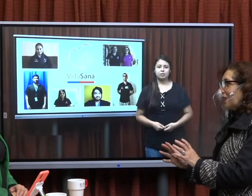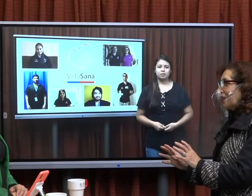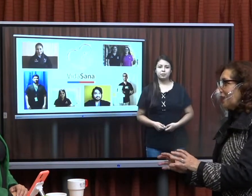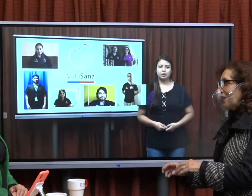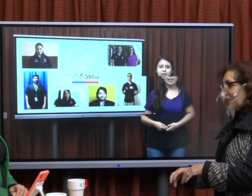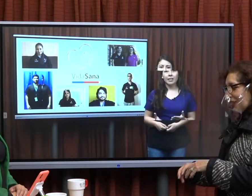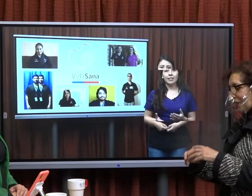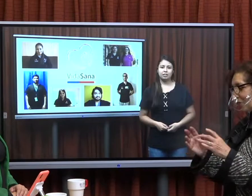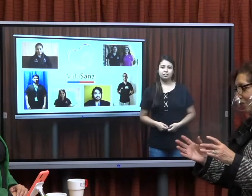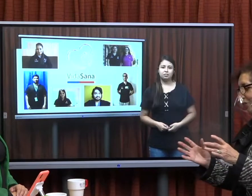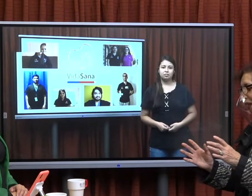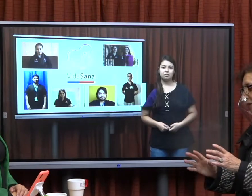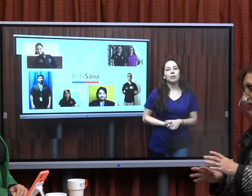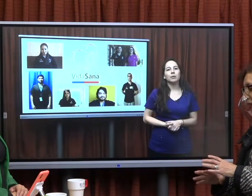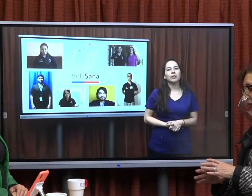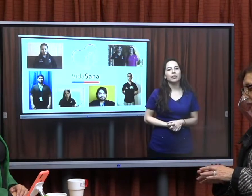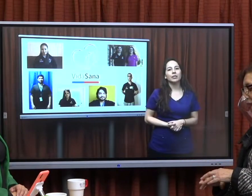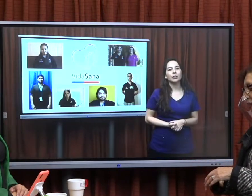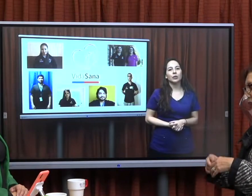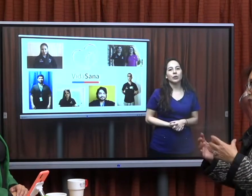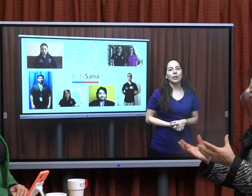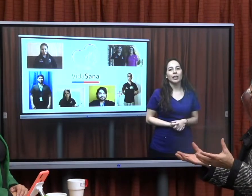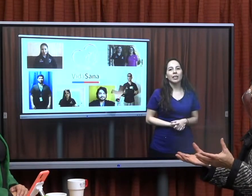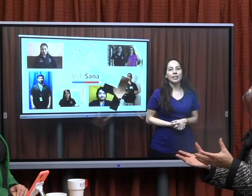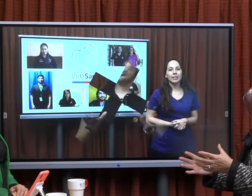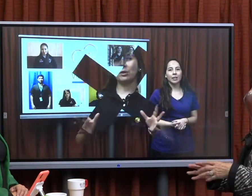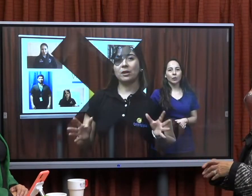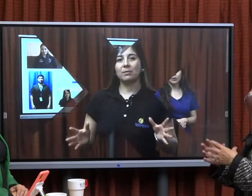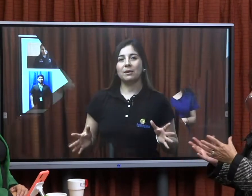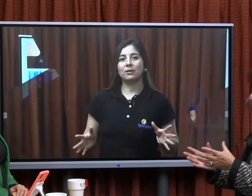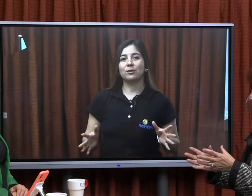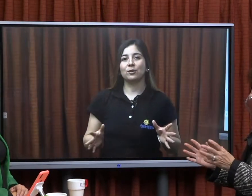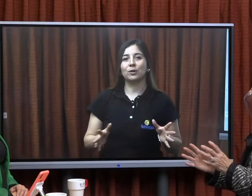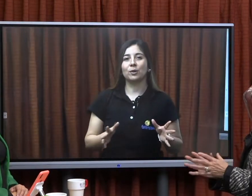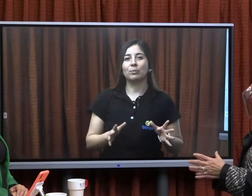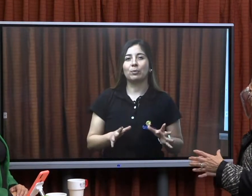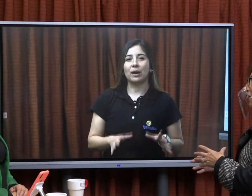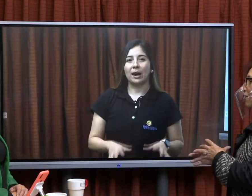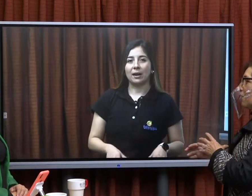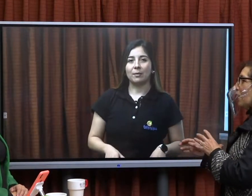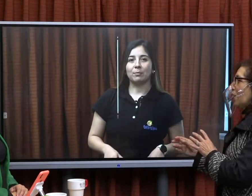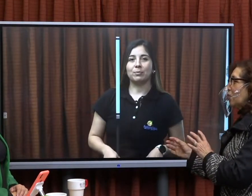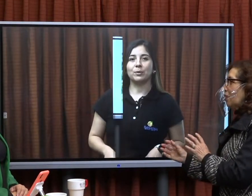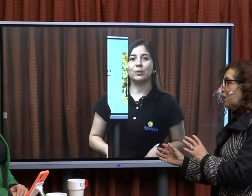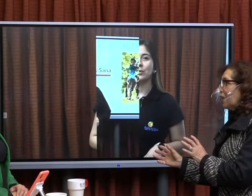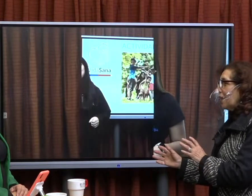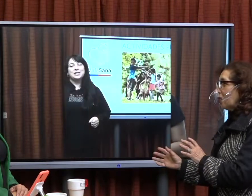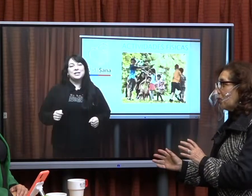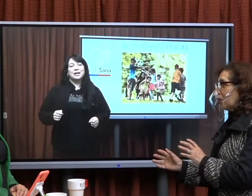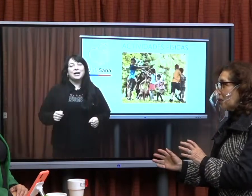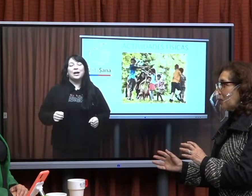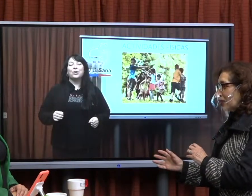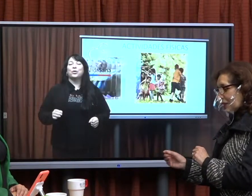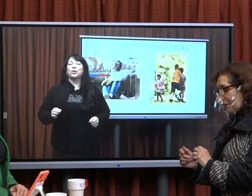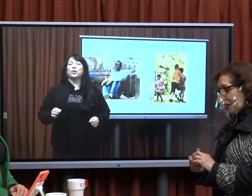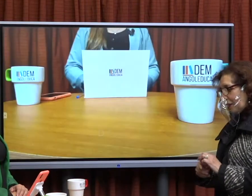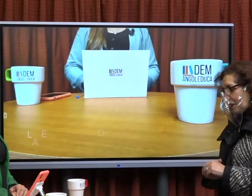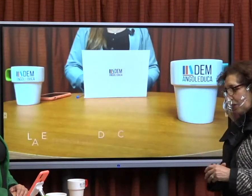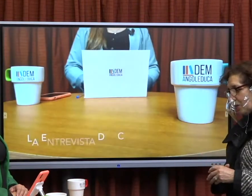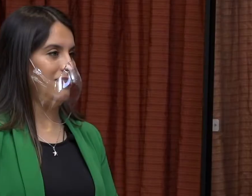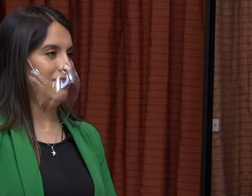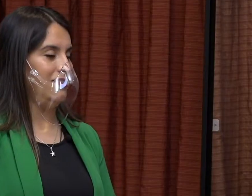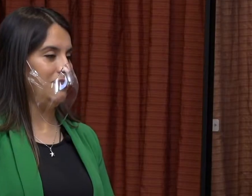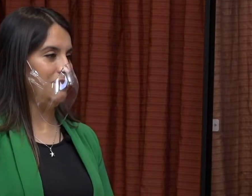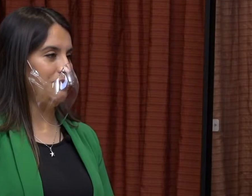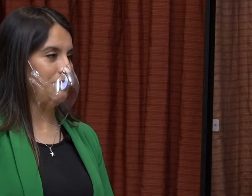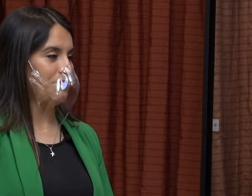interesante. O sea, no solamente nos vamos a dar cuenta que el problema existe, sino que vamos a orientar al adulto responsable del